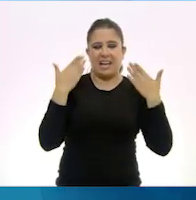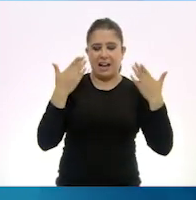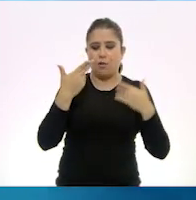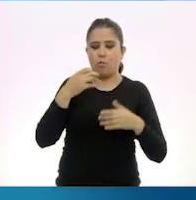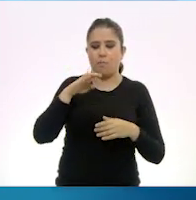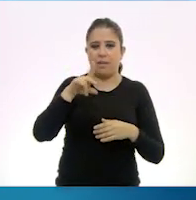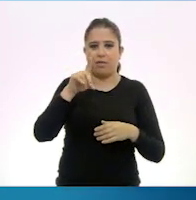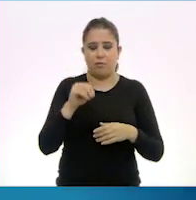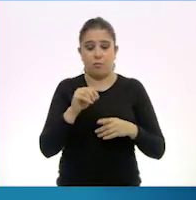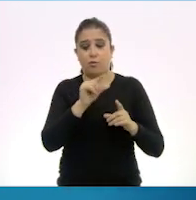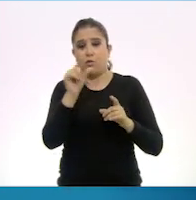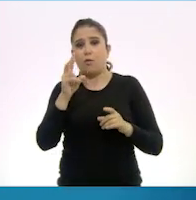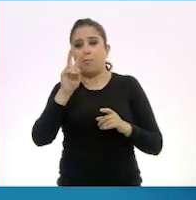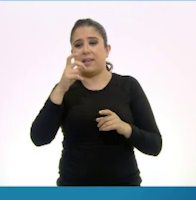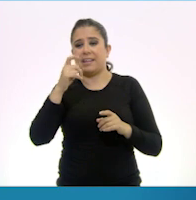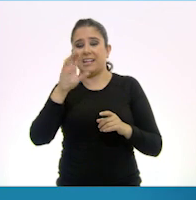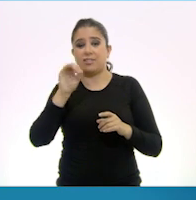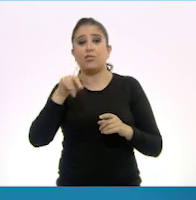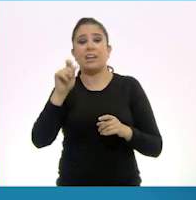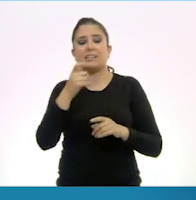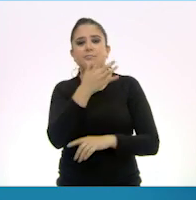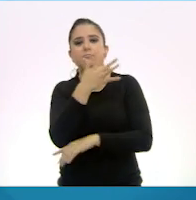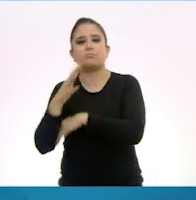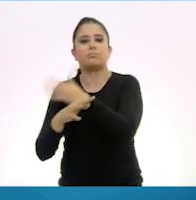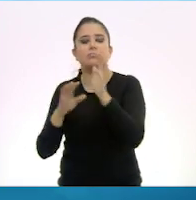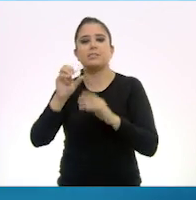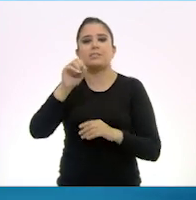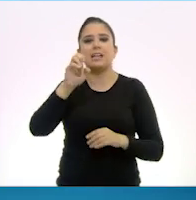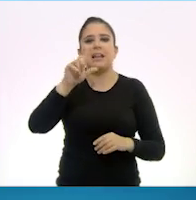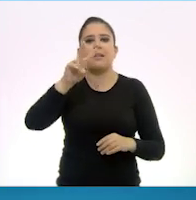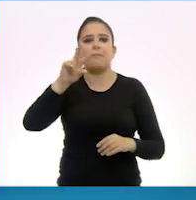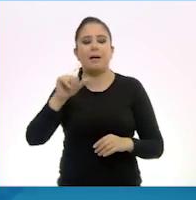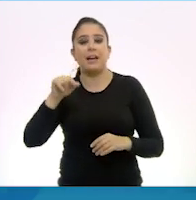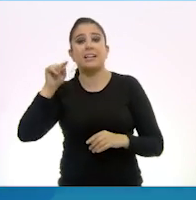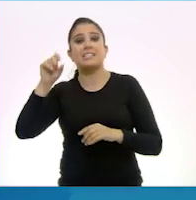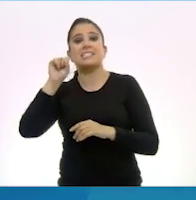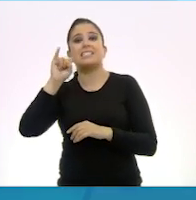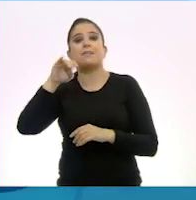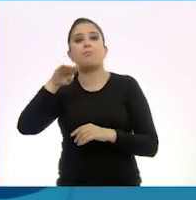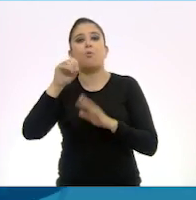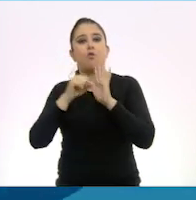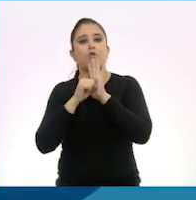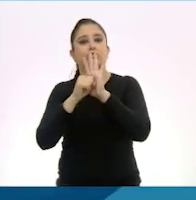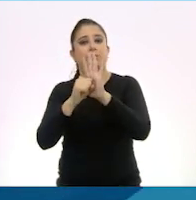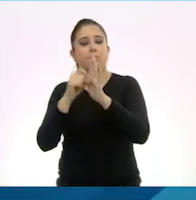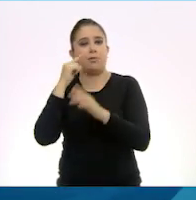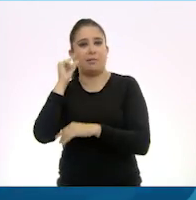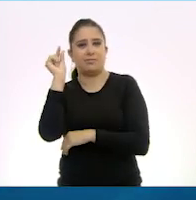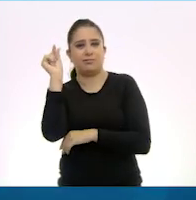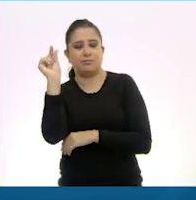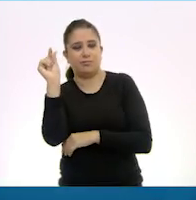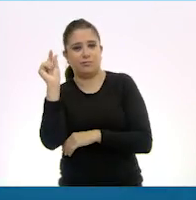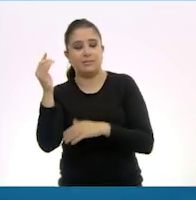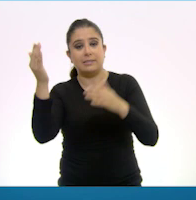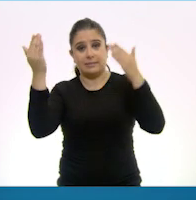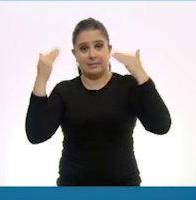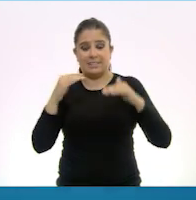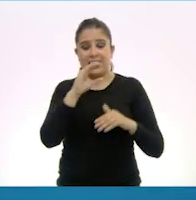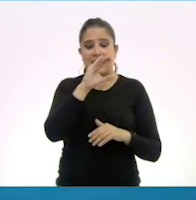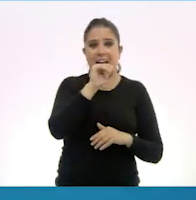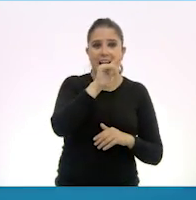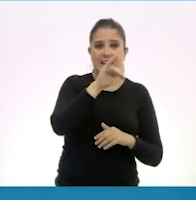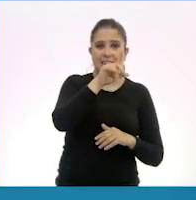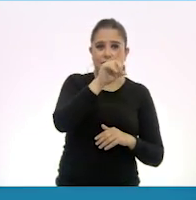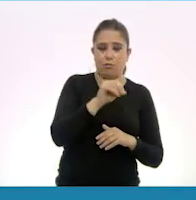Su vegetación es de la selva y su símbolo está representado por ese árbol. El cálido semihúmedo,